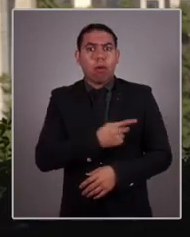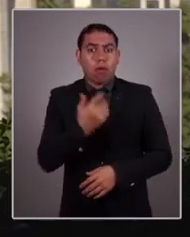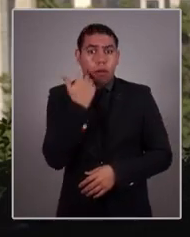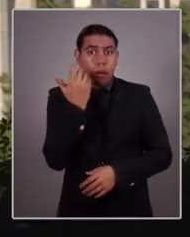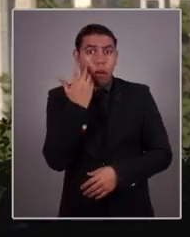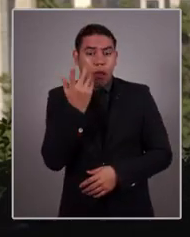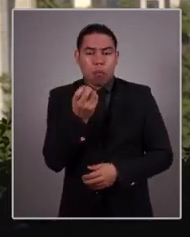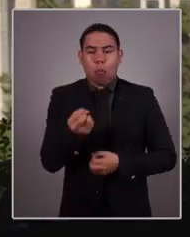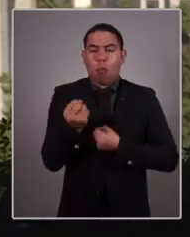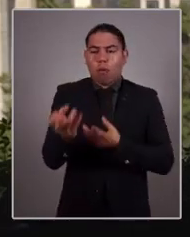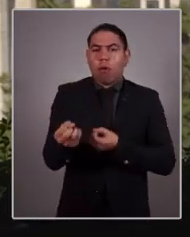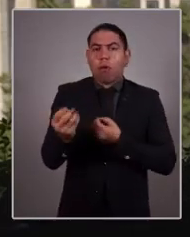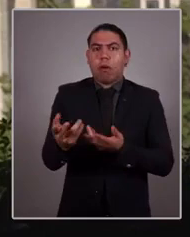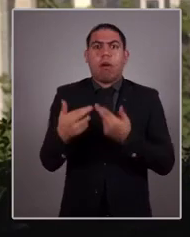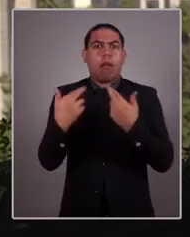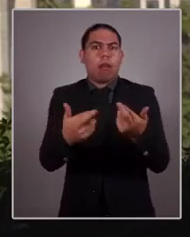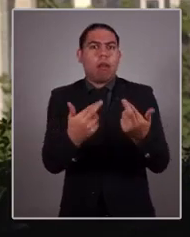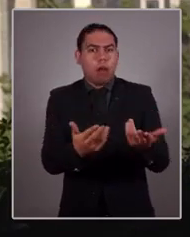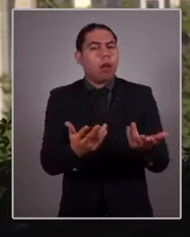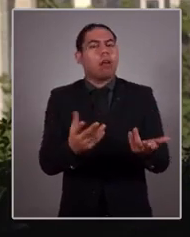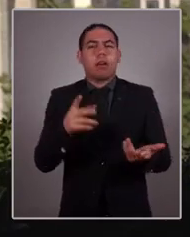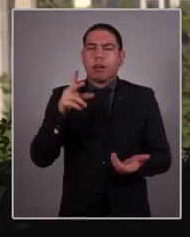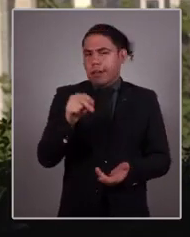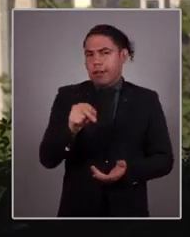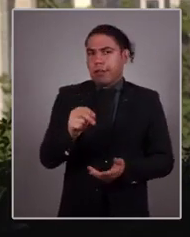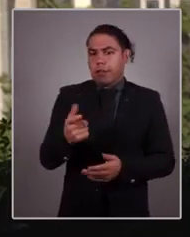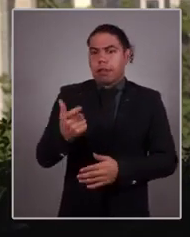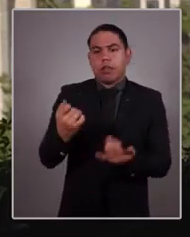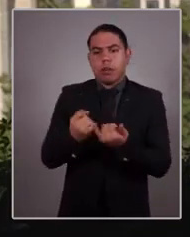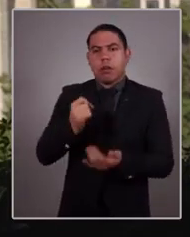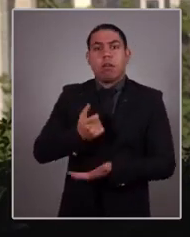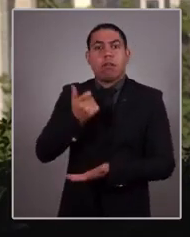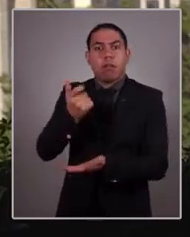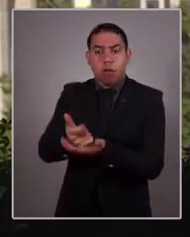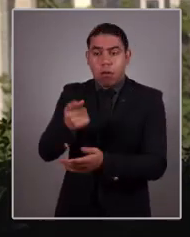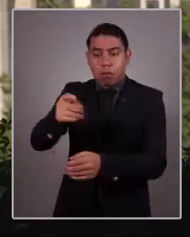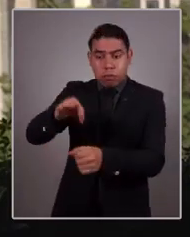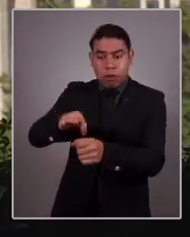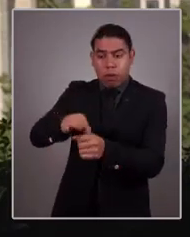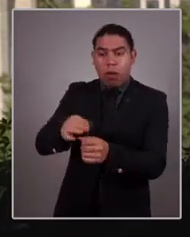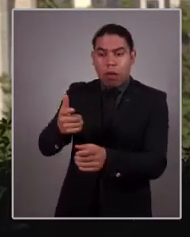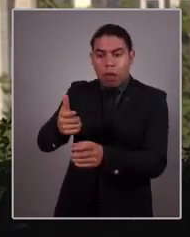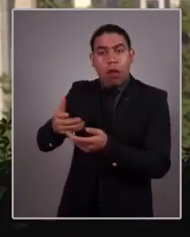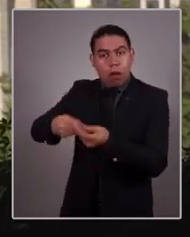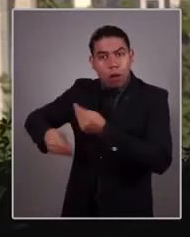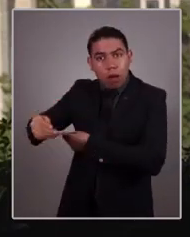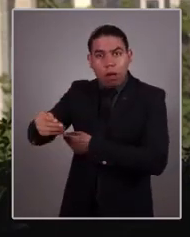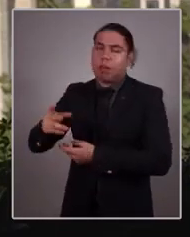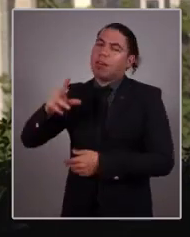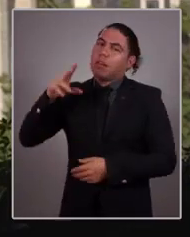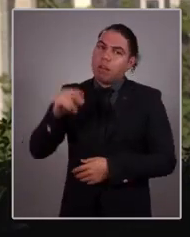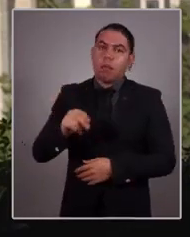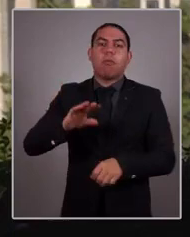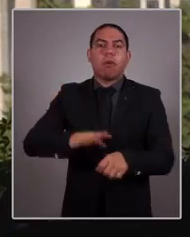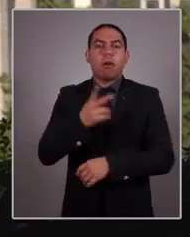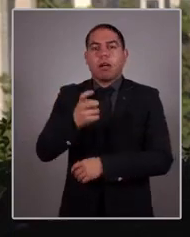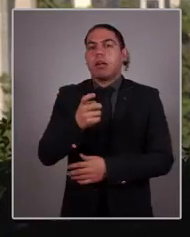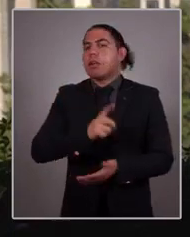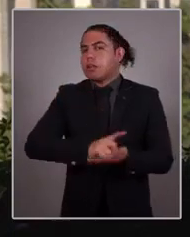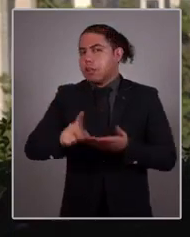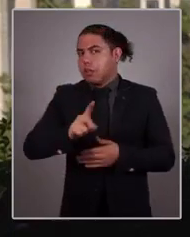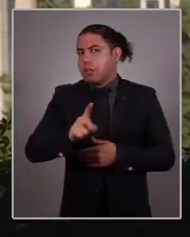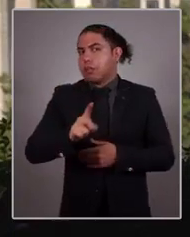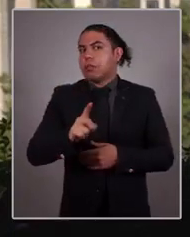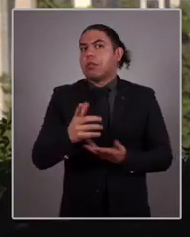dádivas. La compra de votos y voluntades es pasado. México merece futuro. Un estado de bienestar que reconozca derechos